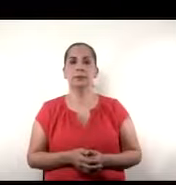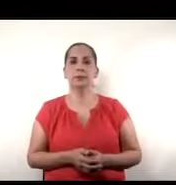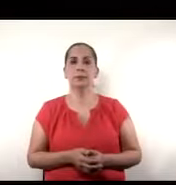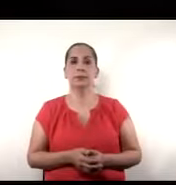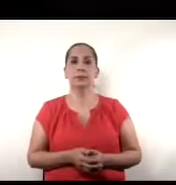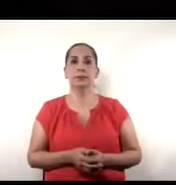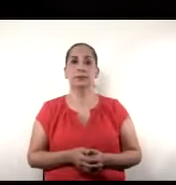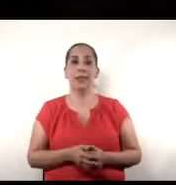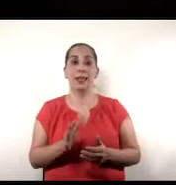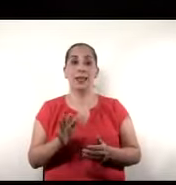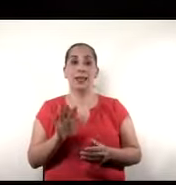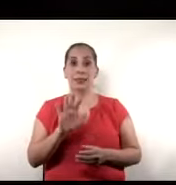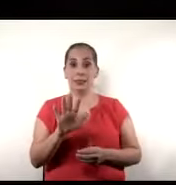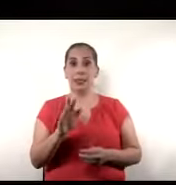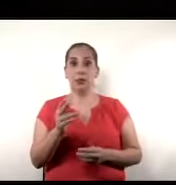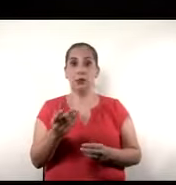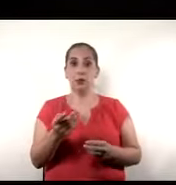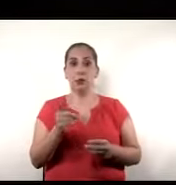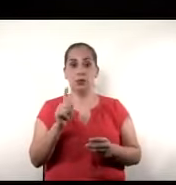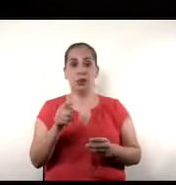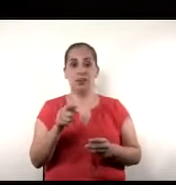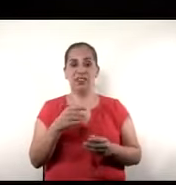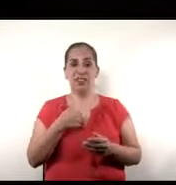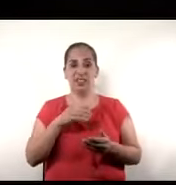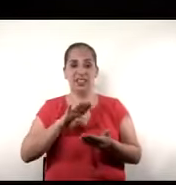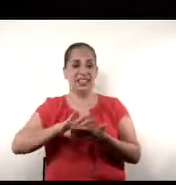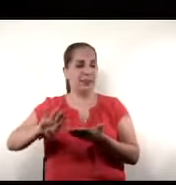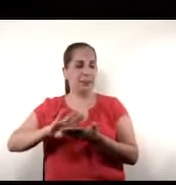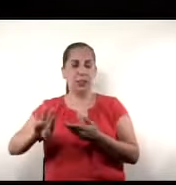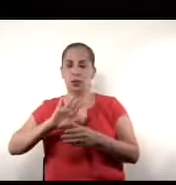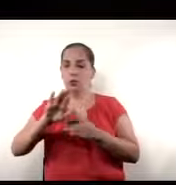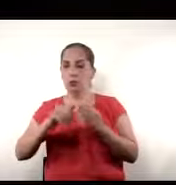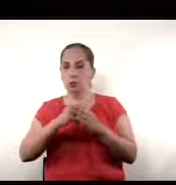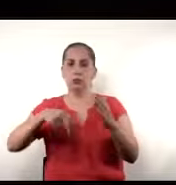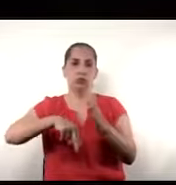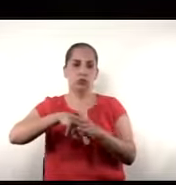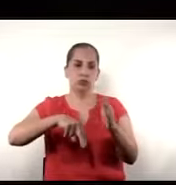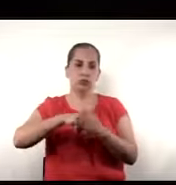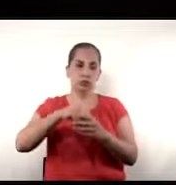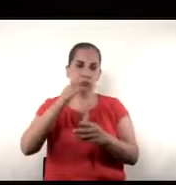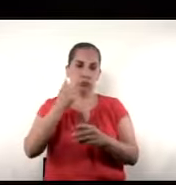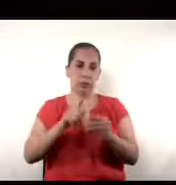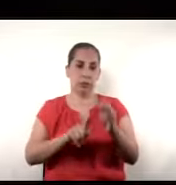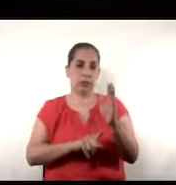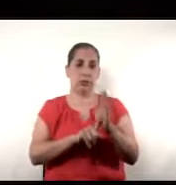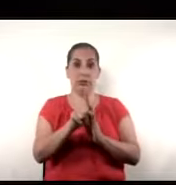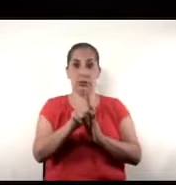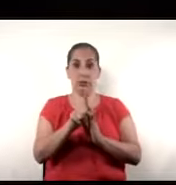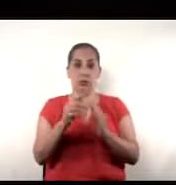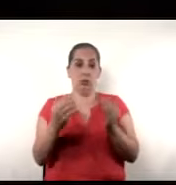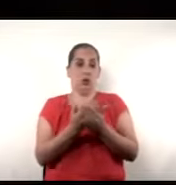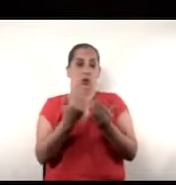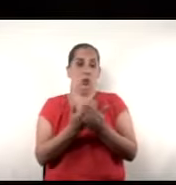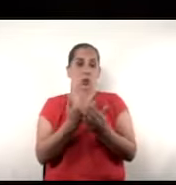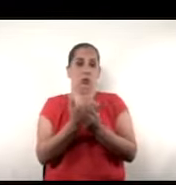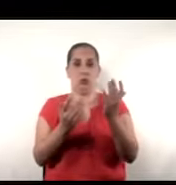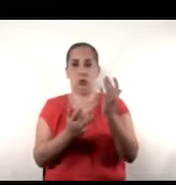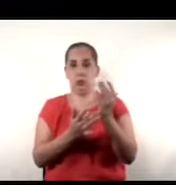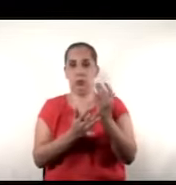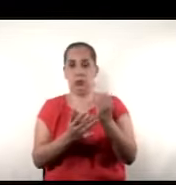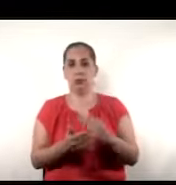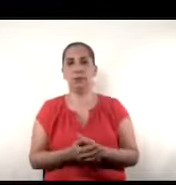Y dentro de esa política, por supuesto que hay que eliminar todos los obstáculos que hay para el desarrollo de innovación tecnológica.